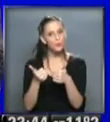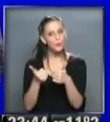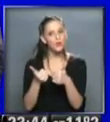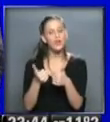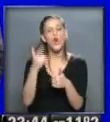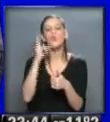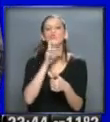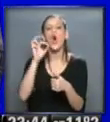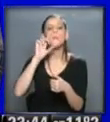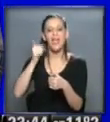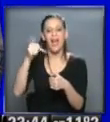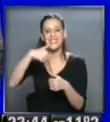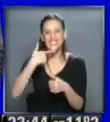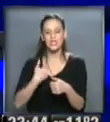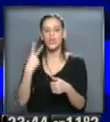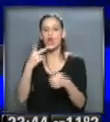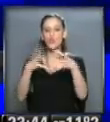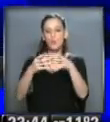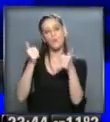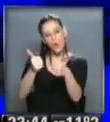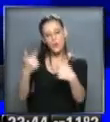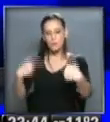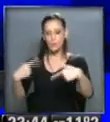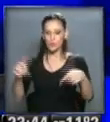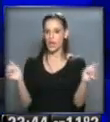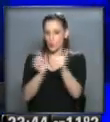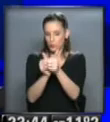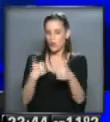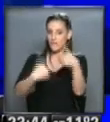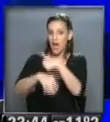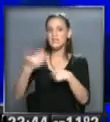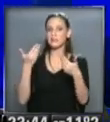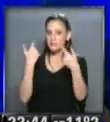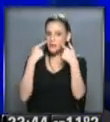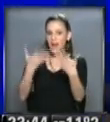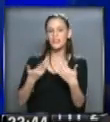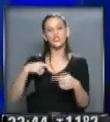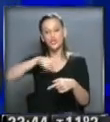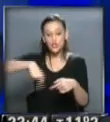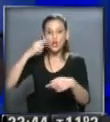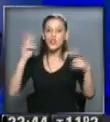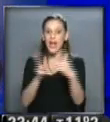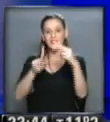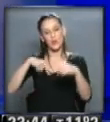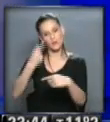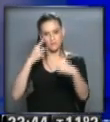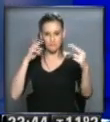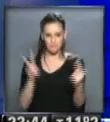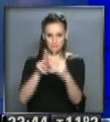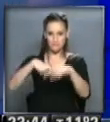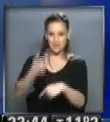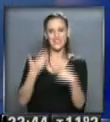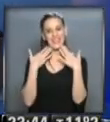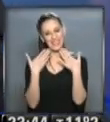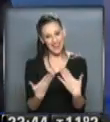copias dos bandas hermosas haciendo un acústico vaya no se pierdan disfrútenlo nosotros nos volvemos a encontrar con ustedes mañana muchas